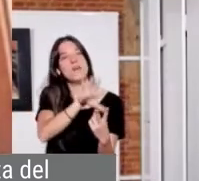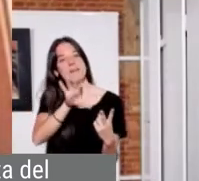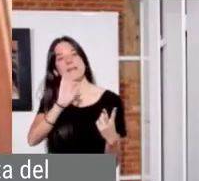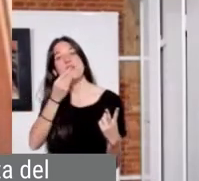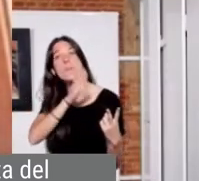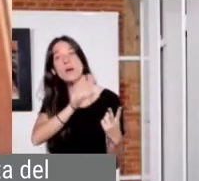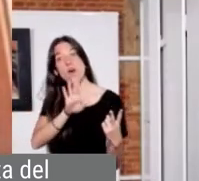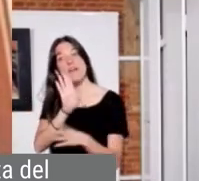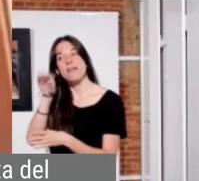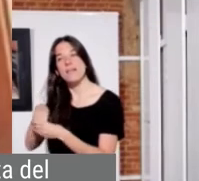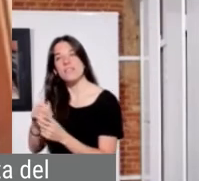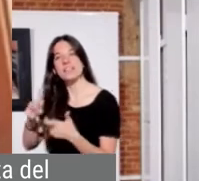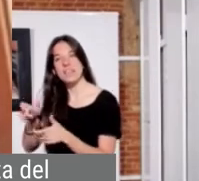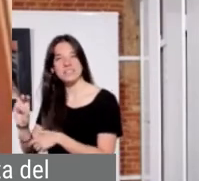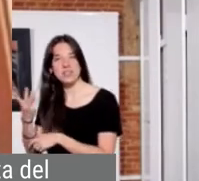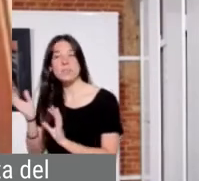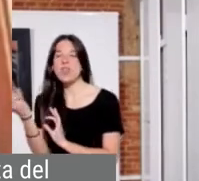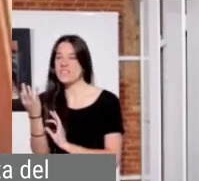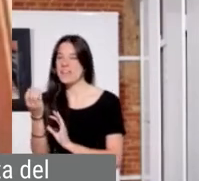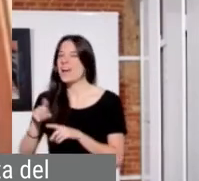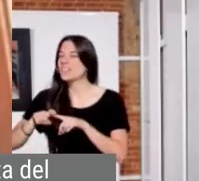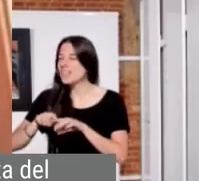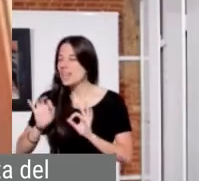pero que tiene que caracterizarse